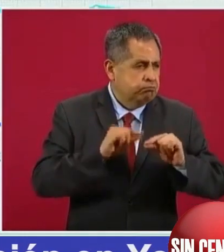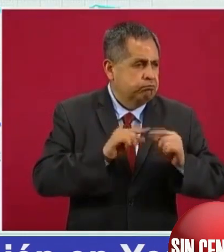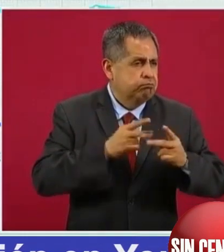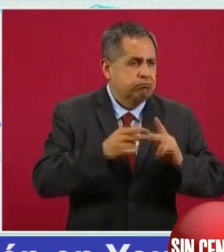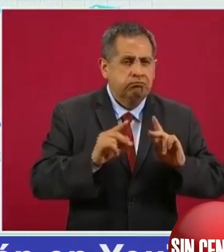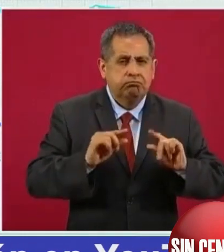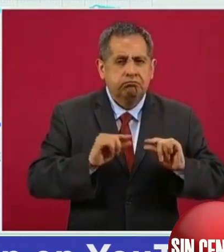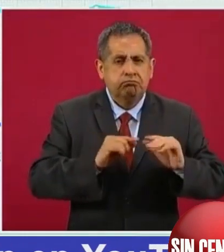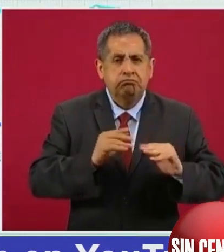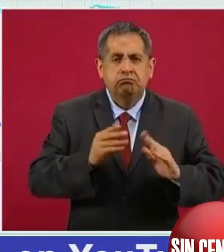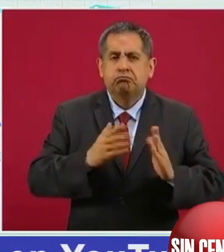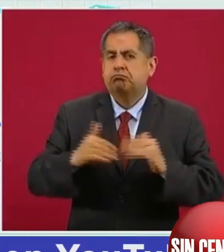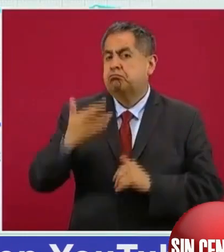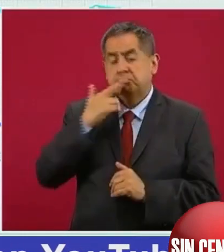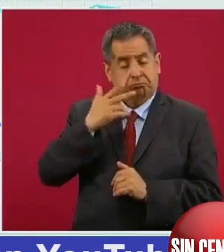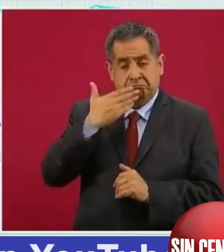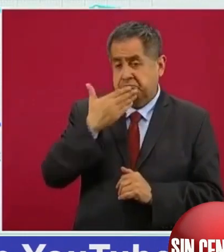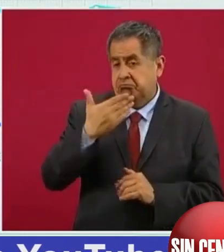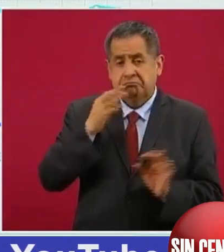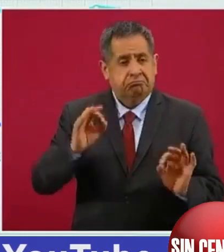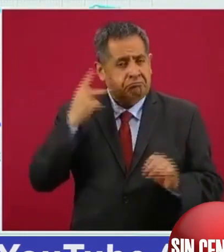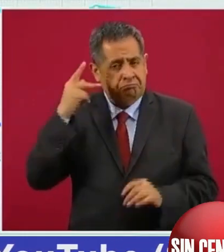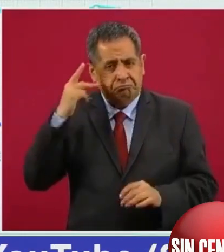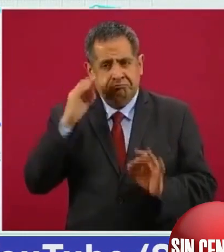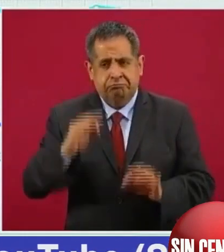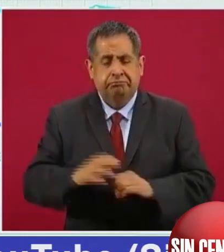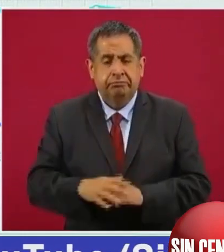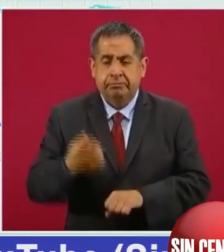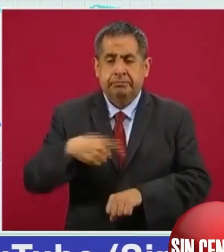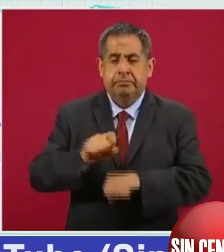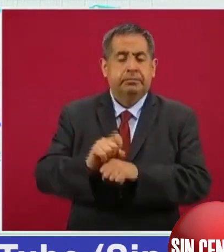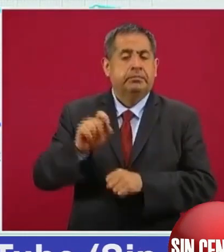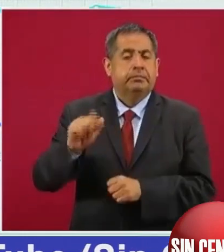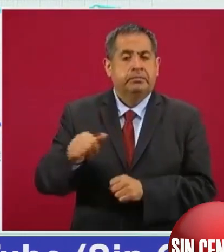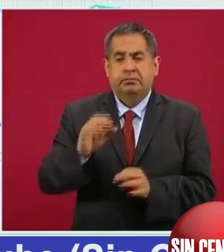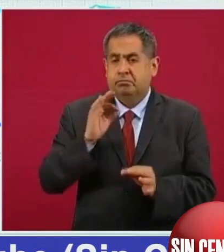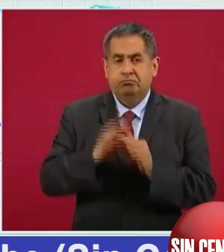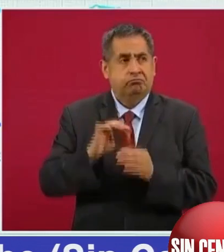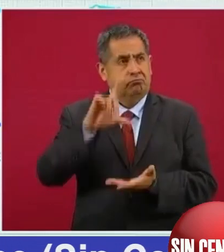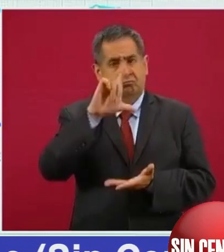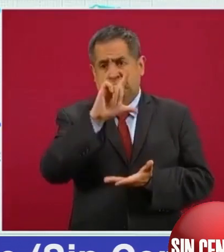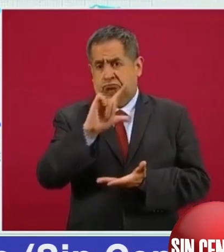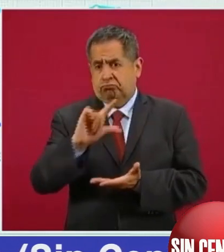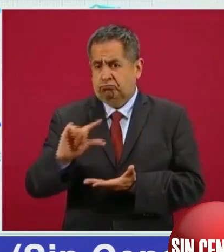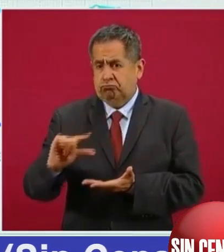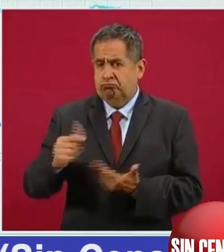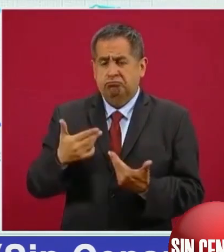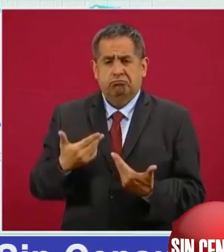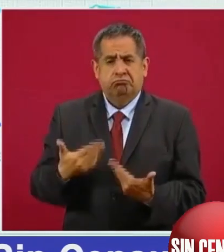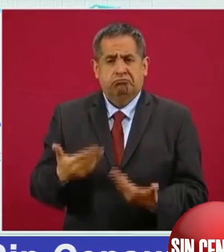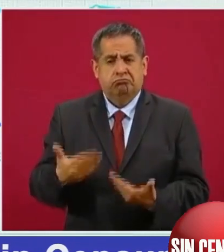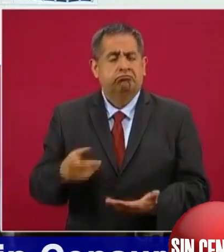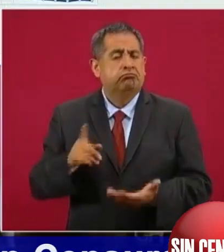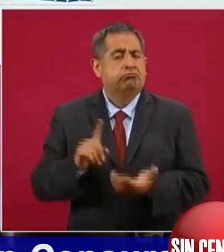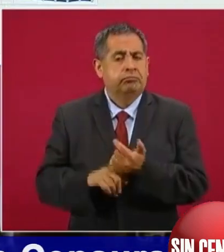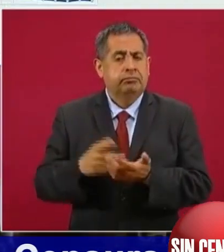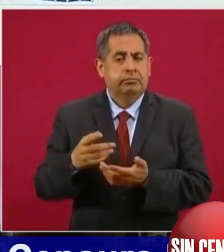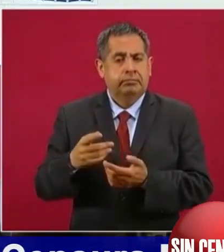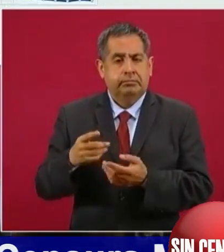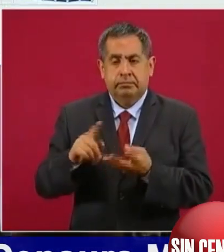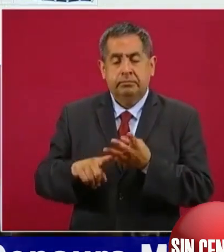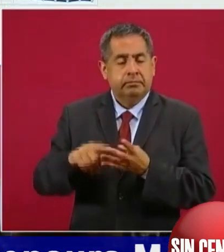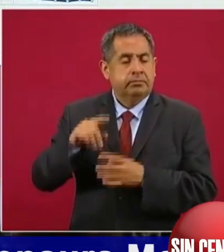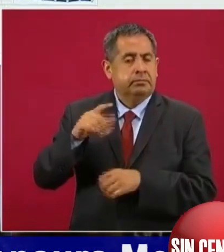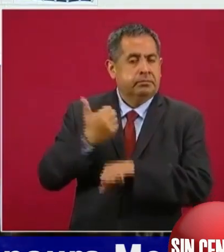le ha llevado al éxito. Vemos aquí que desde la semana 26 empezó a descender su presencia de casos, es la 4ª vez que está